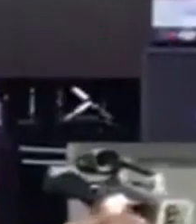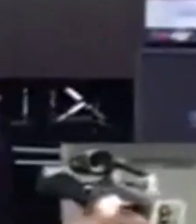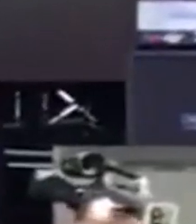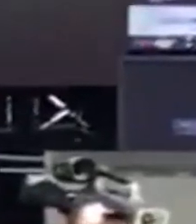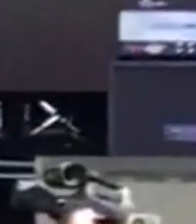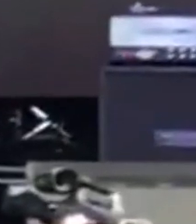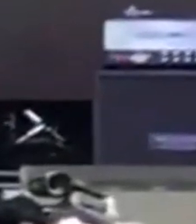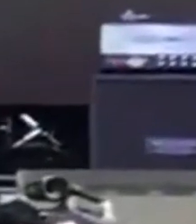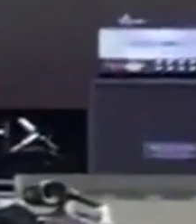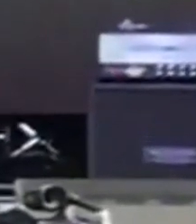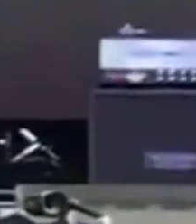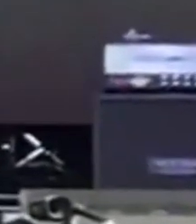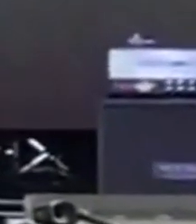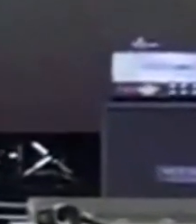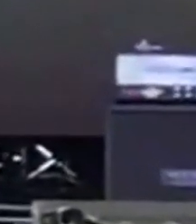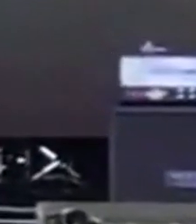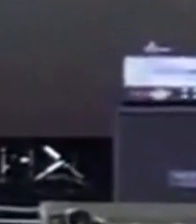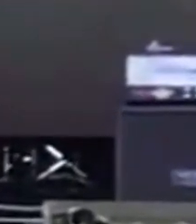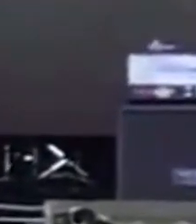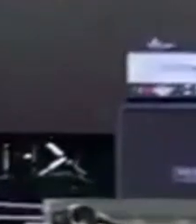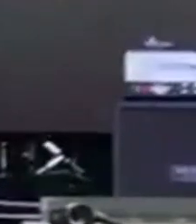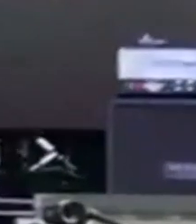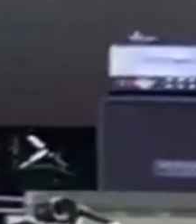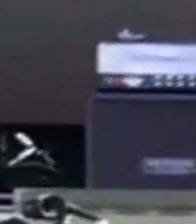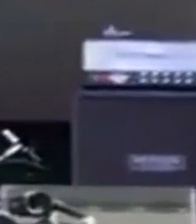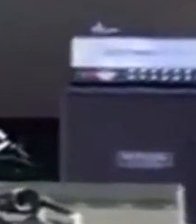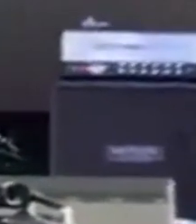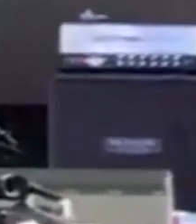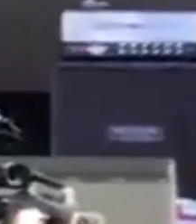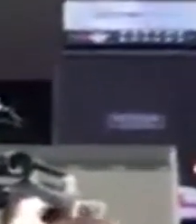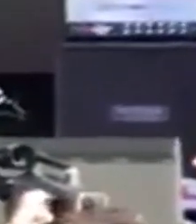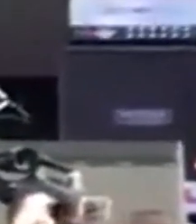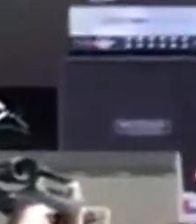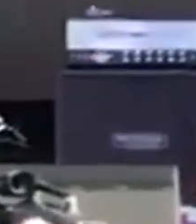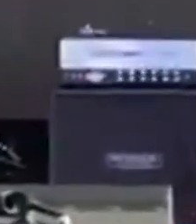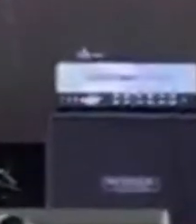Para ponerle un gancito.